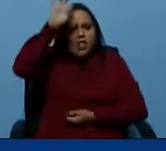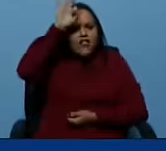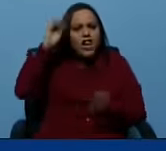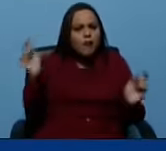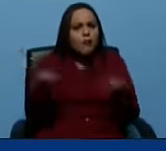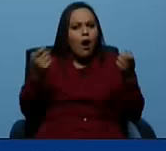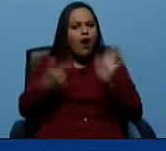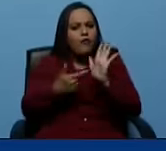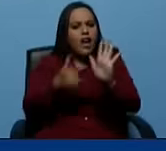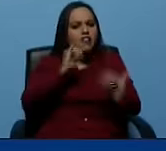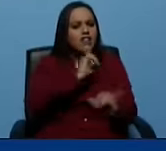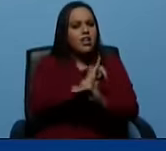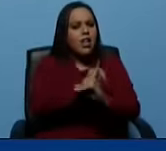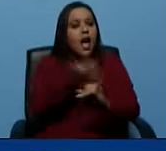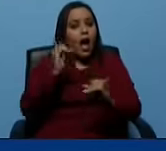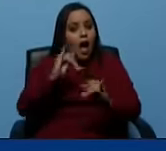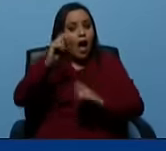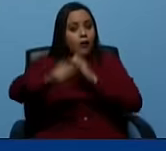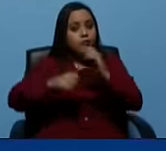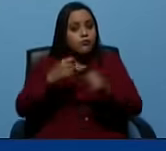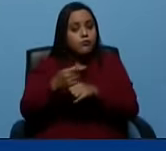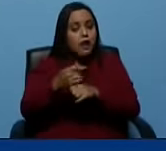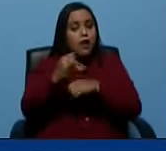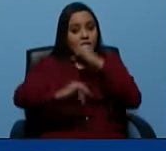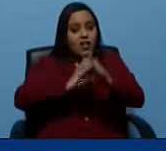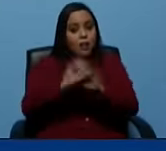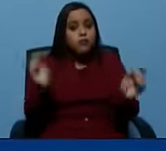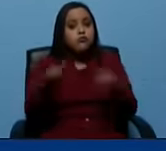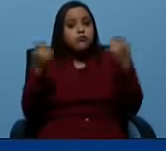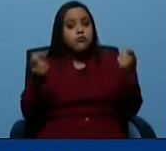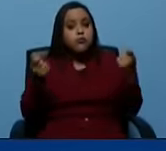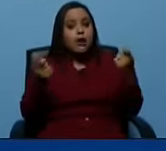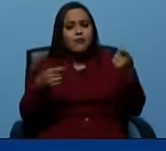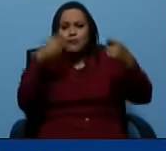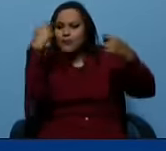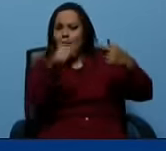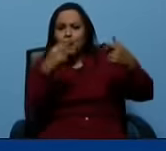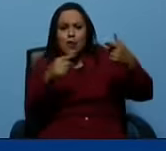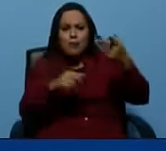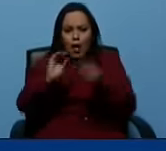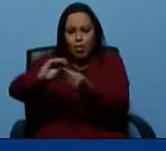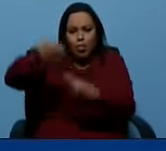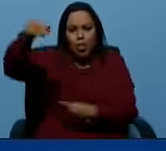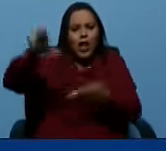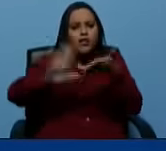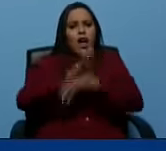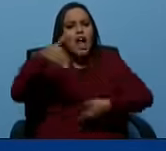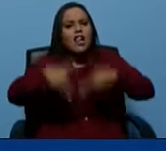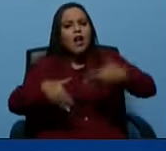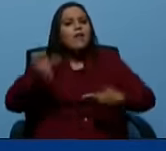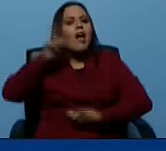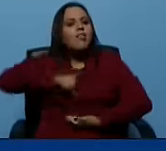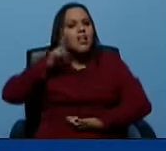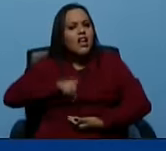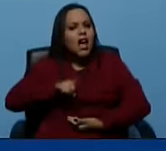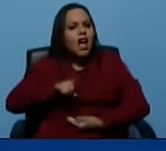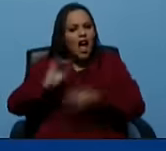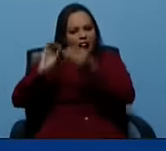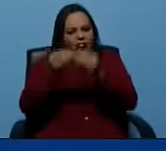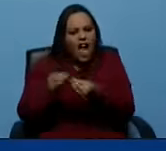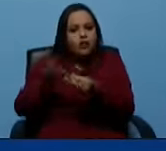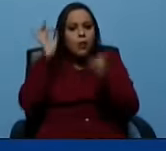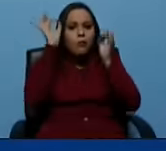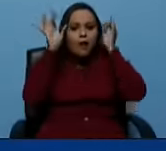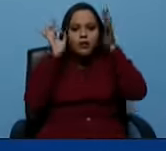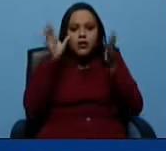publicando. Ha publicado una sarta de documentos forjados, falsos,